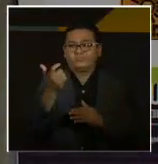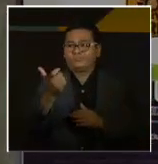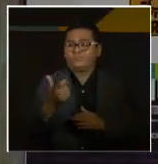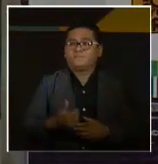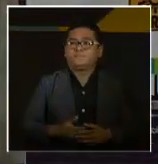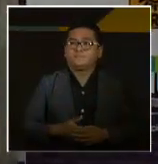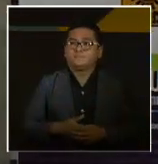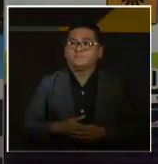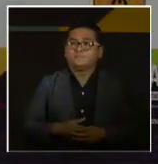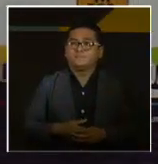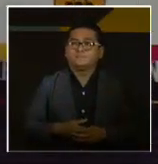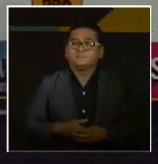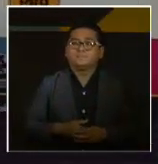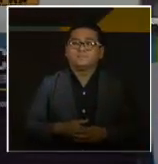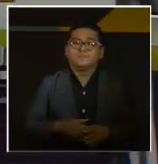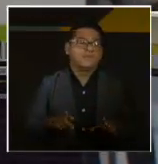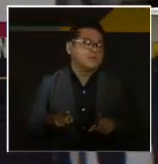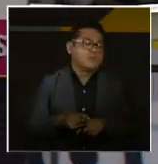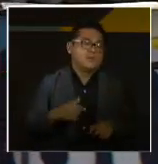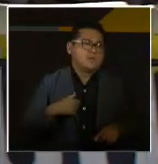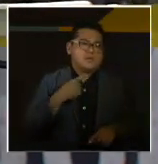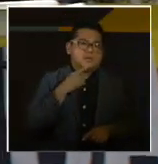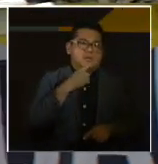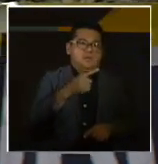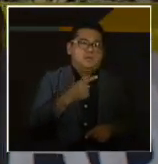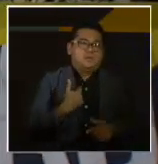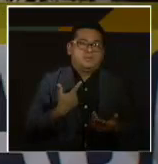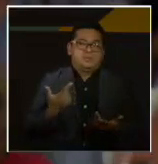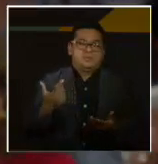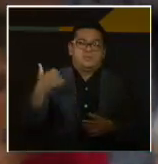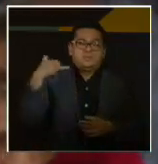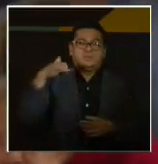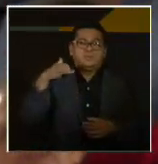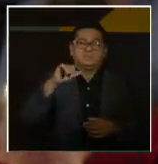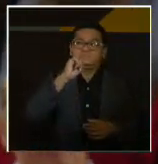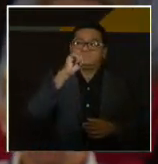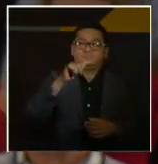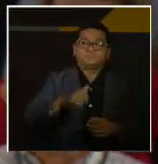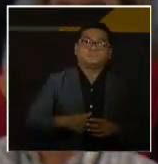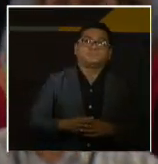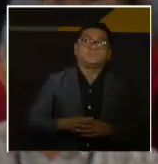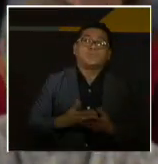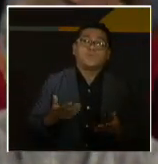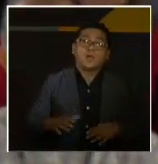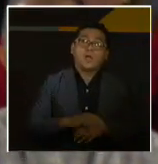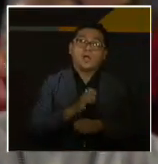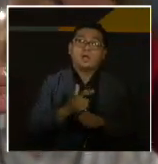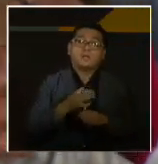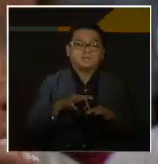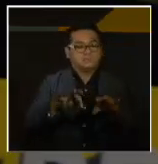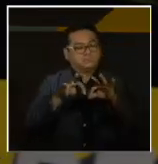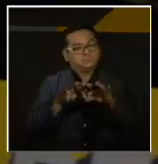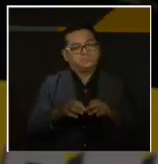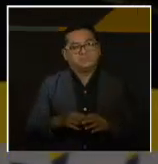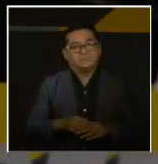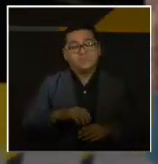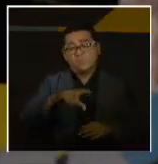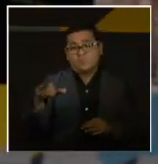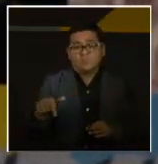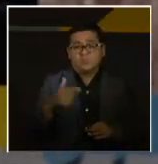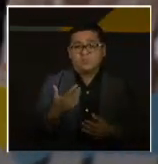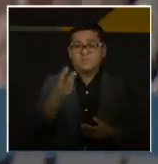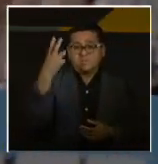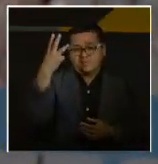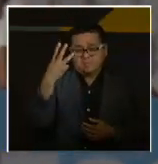económico, tampoco nos estamos refiriendo al interior del estado. Y eso es una cosa bien importante, porque después